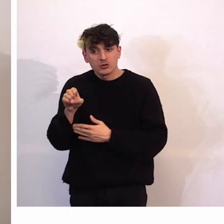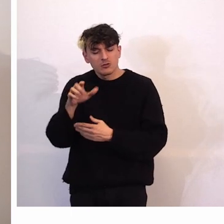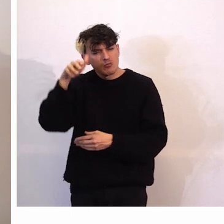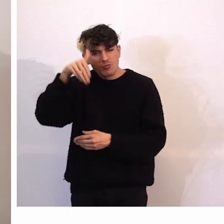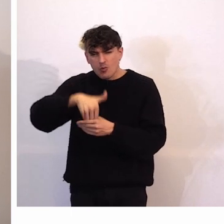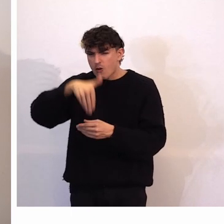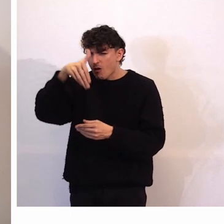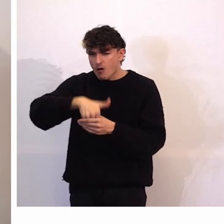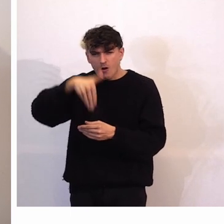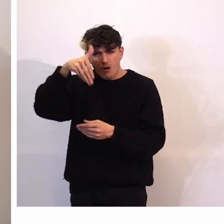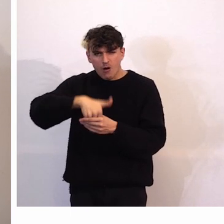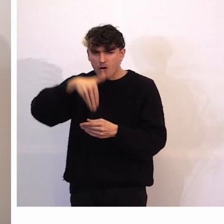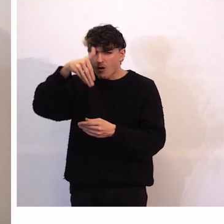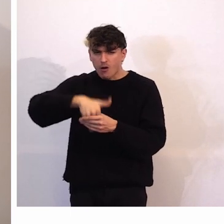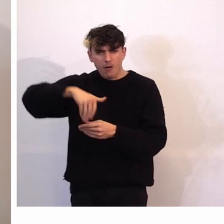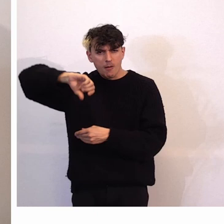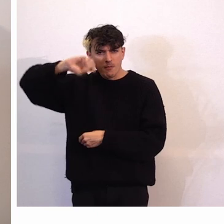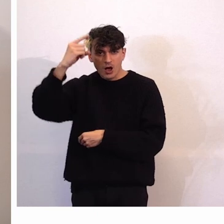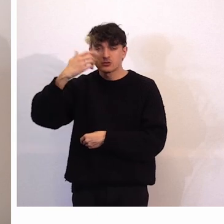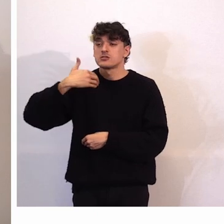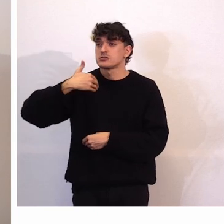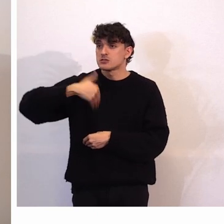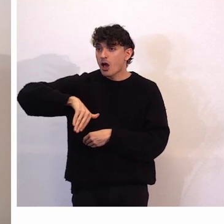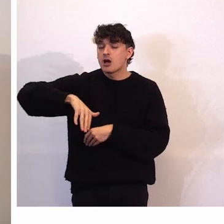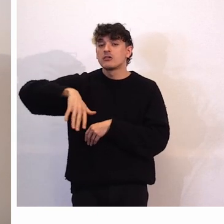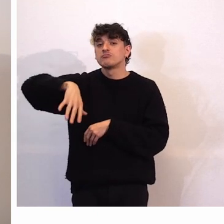votadas. Una vez seleccionada,